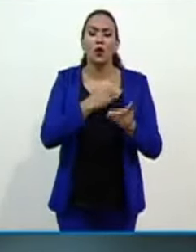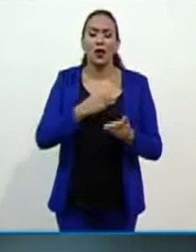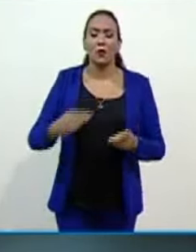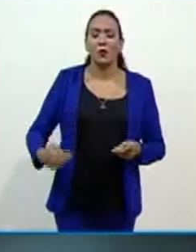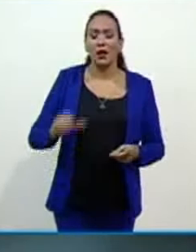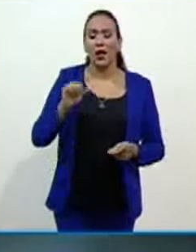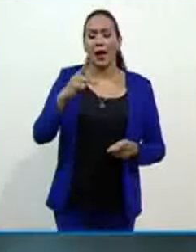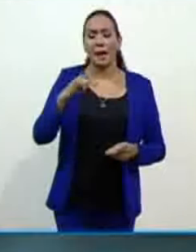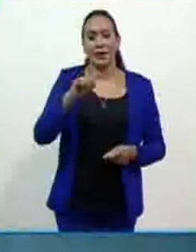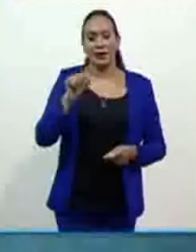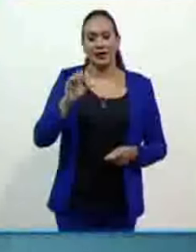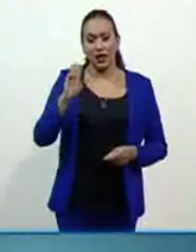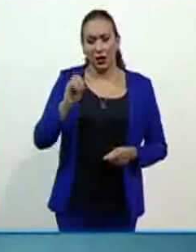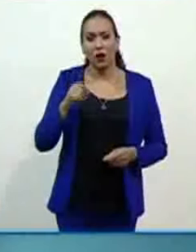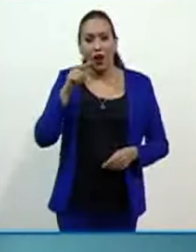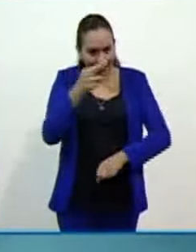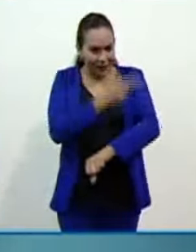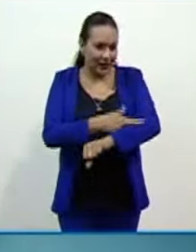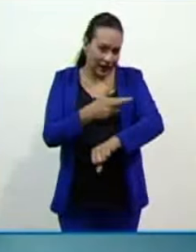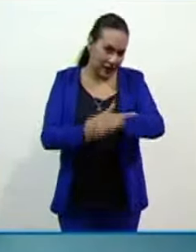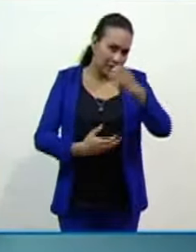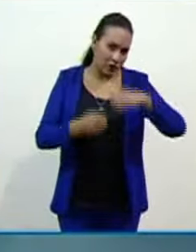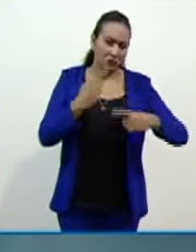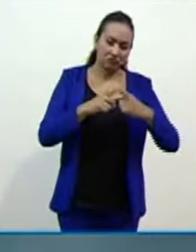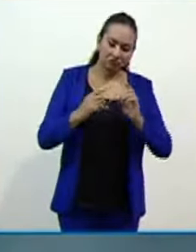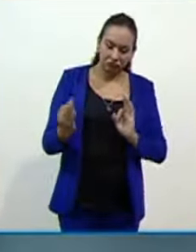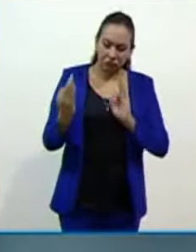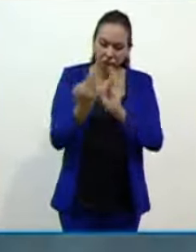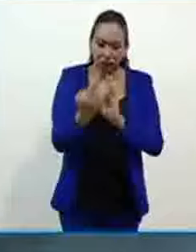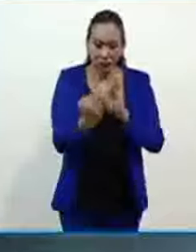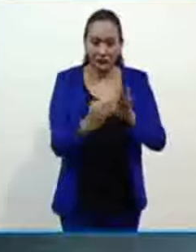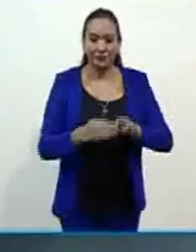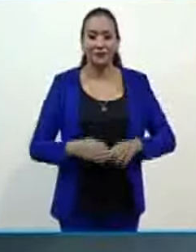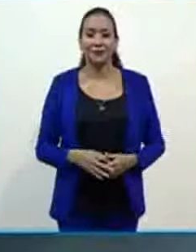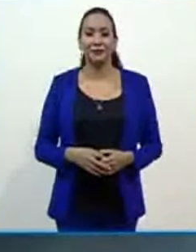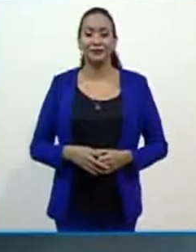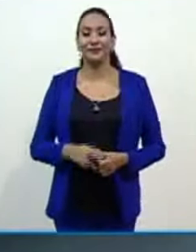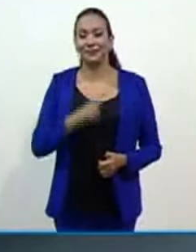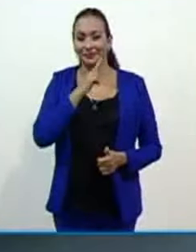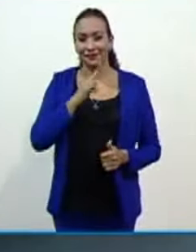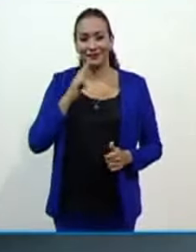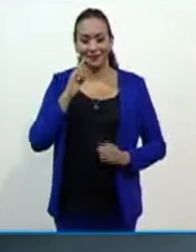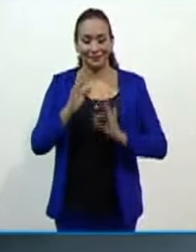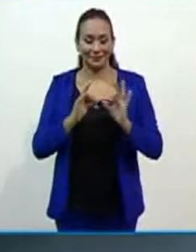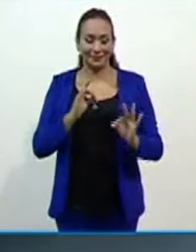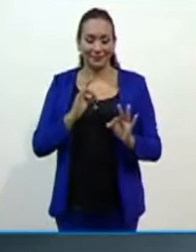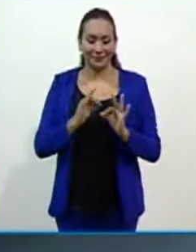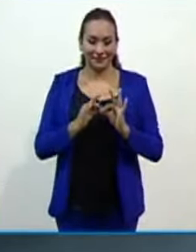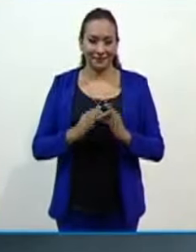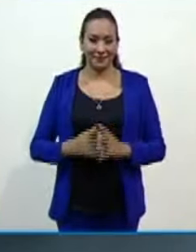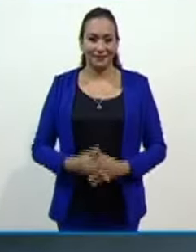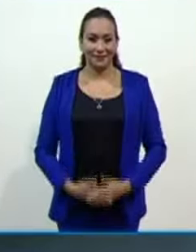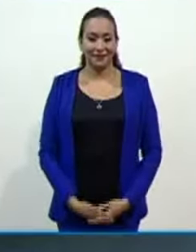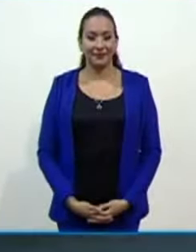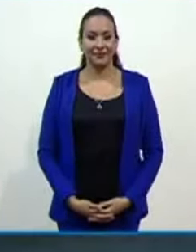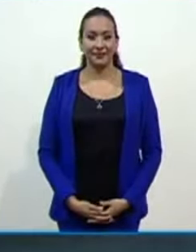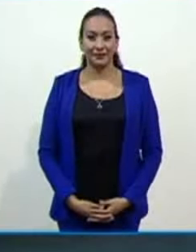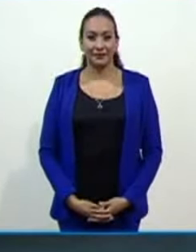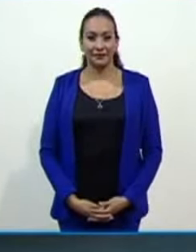los trámites y servicios que brinda el Tribunal Superior de Justicia del Estado. Para el canal del Poder Judicial de la Federación, Jesús